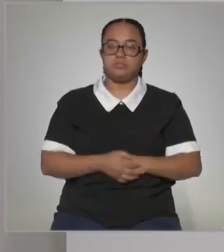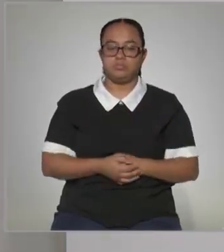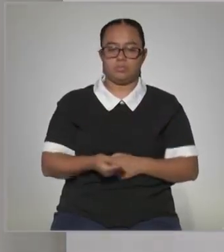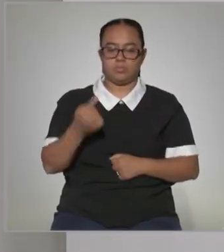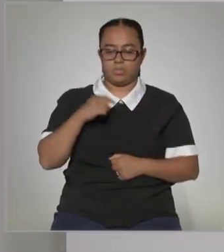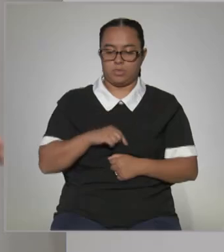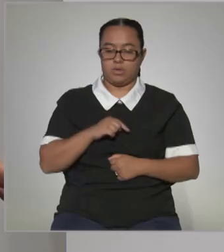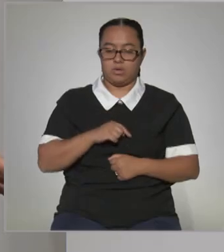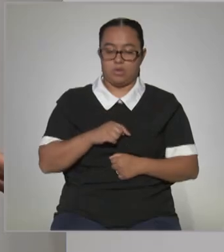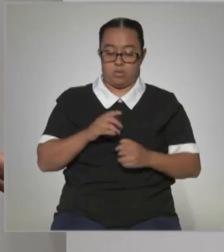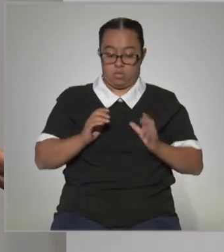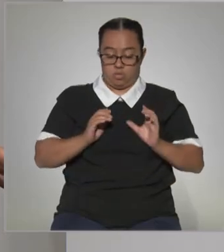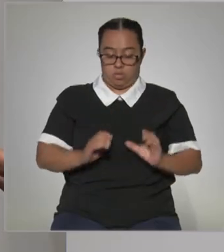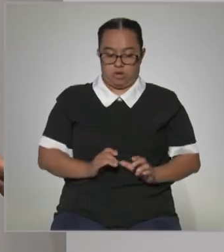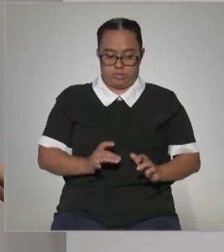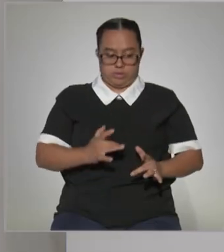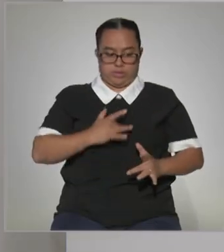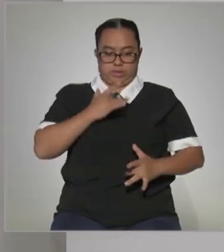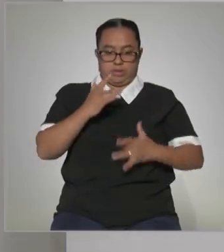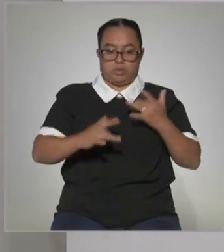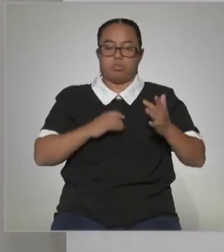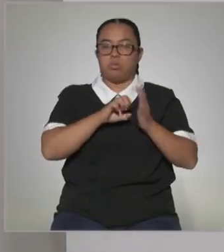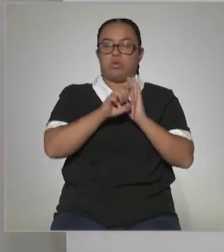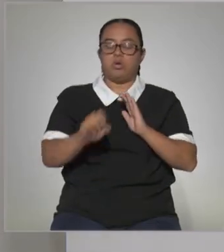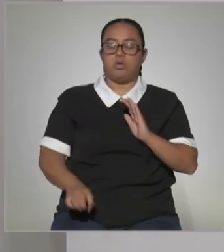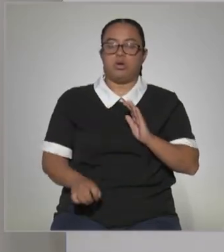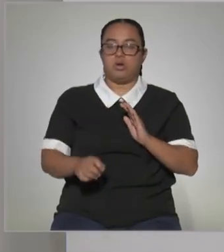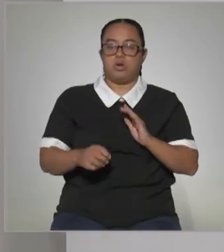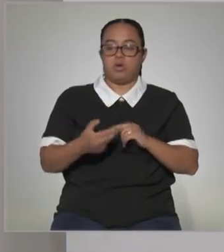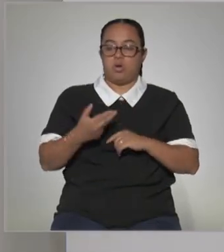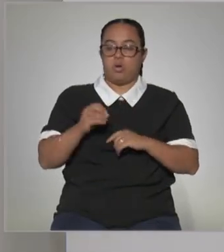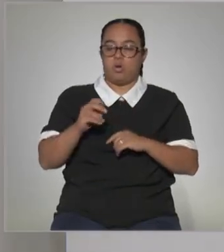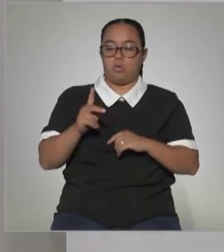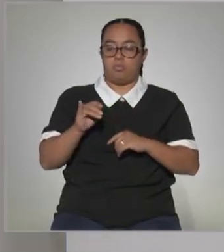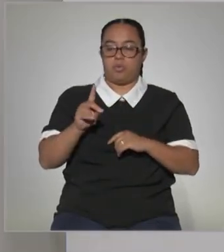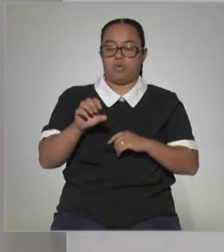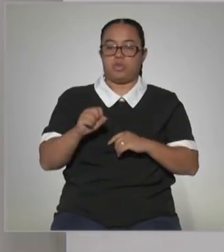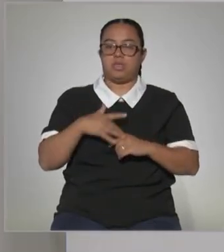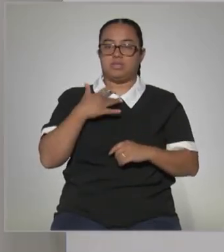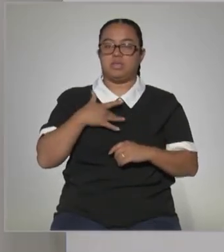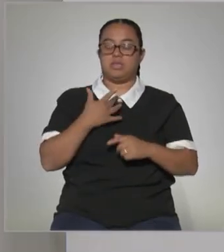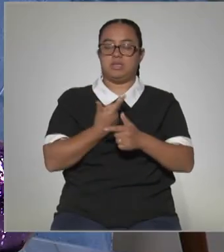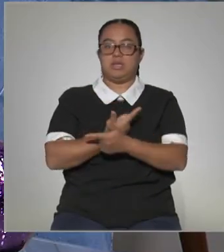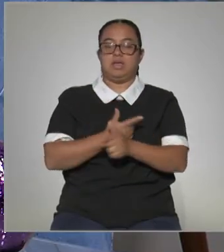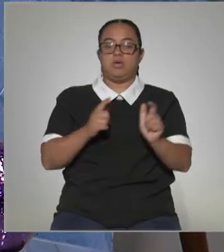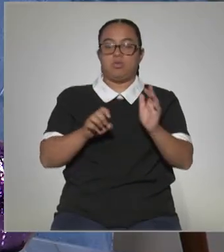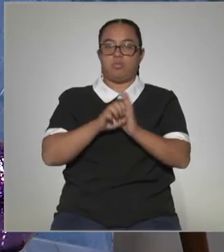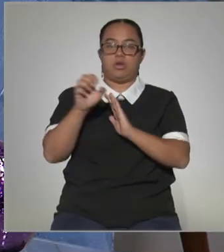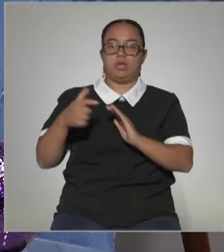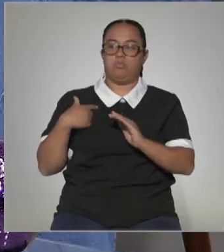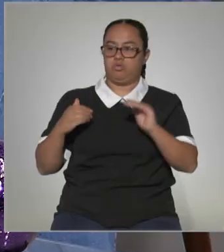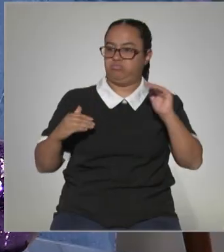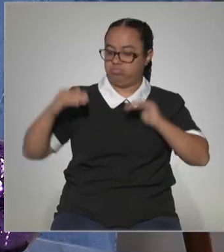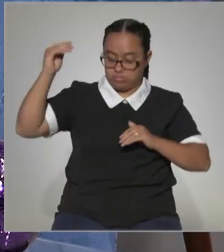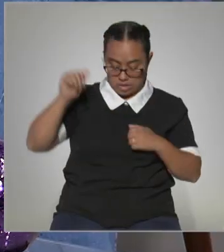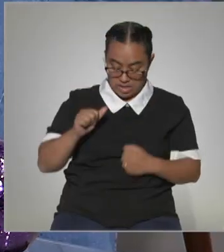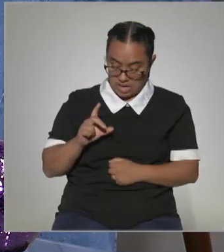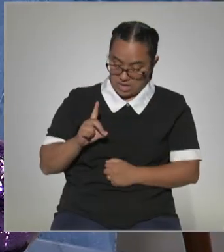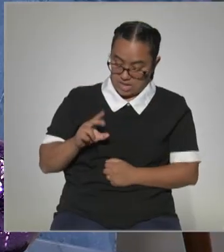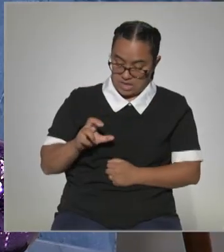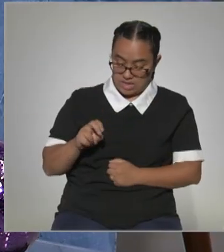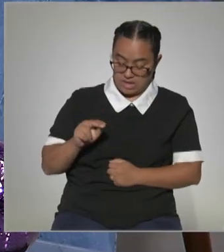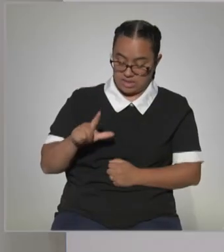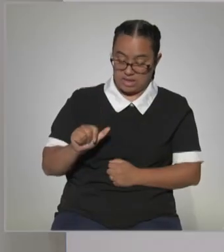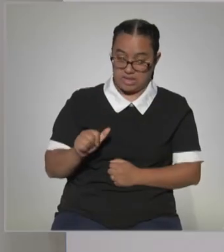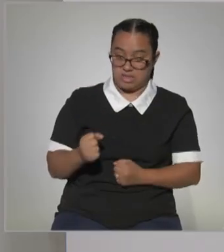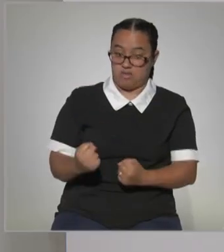opioides, tanto en el cuerpo, ¿no? La liberación de opioides es el típico de sientes el subidón de adrenalina y luego,